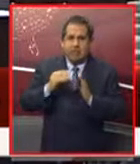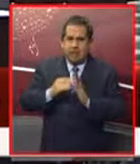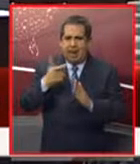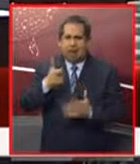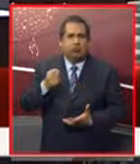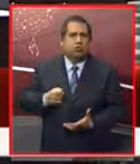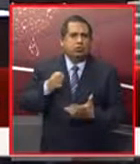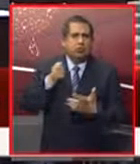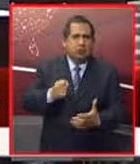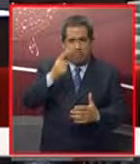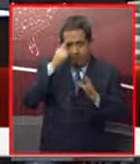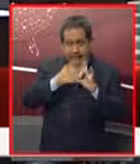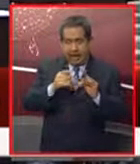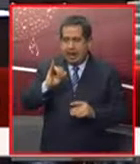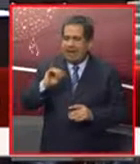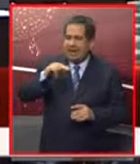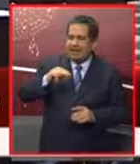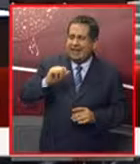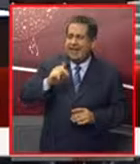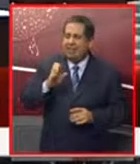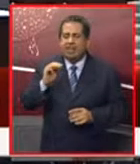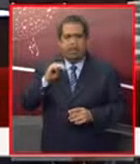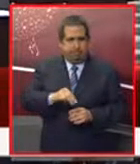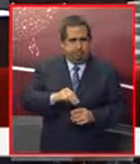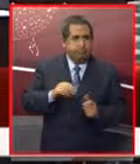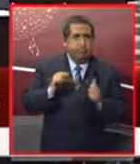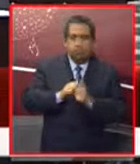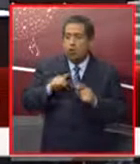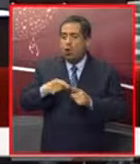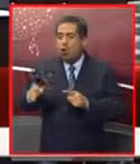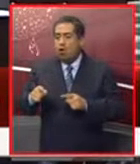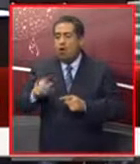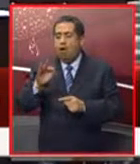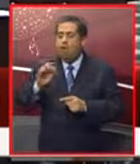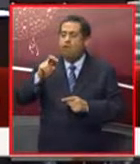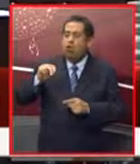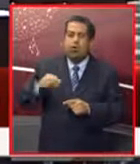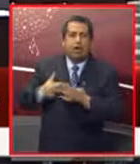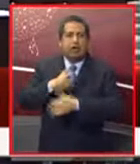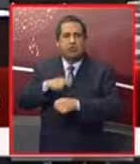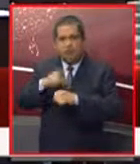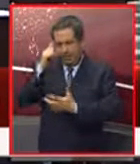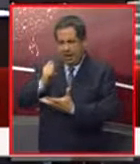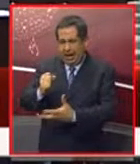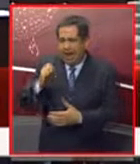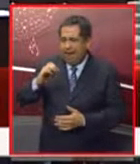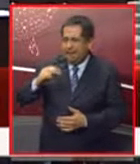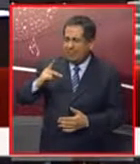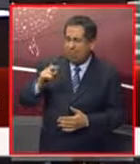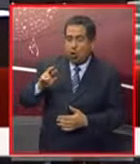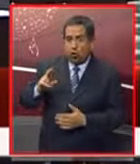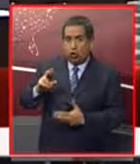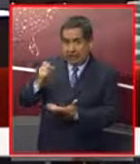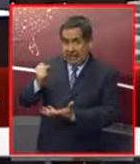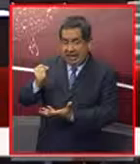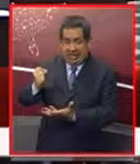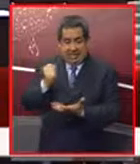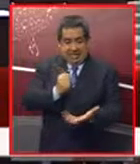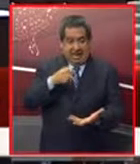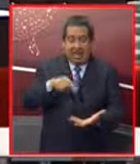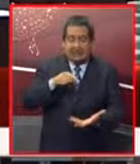pesos al INADEM a través del Fondo Nacional del Emprendedor. Con estos recursos se financian,